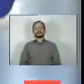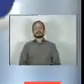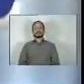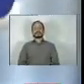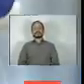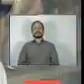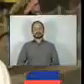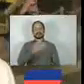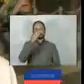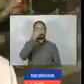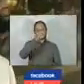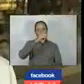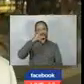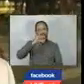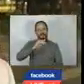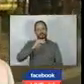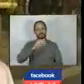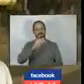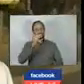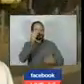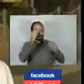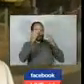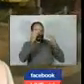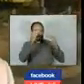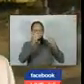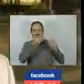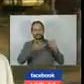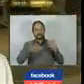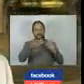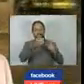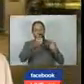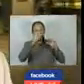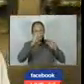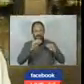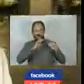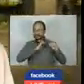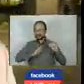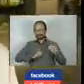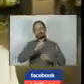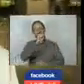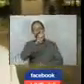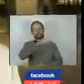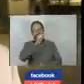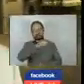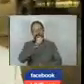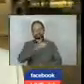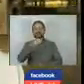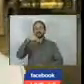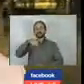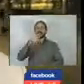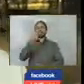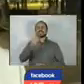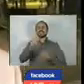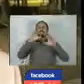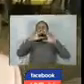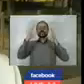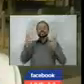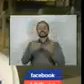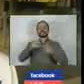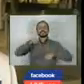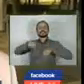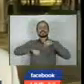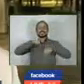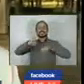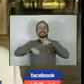Roxana, buenas noches. Qué gusto saludarte. Y supuesto, buenas noches, El Salvador. Así es, hoy es Día Mundial de la